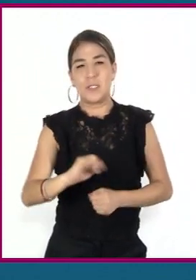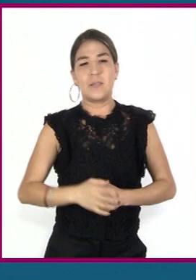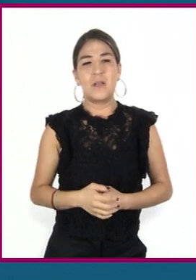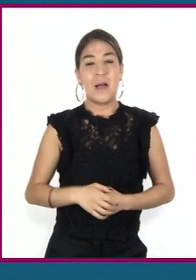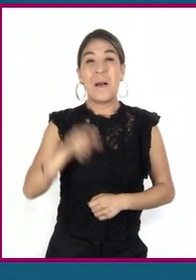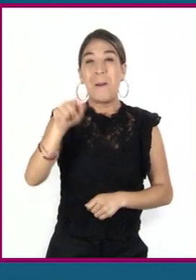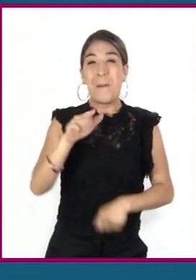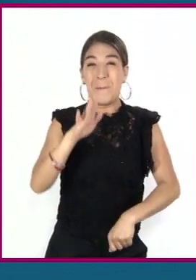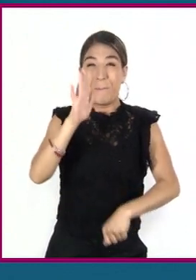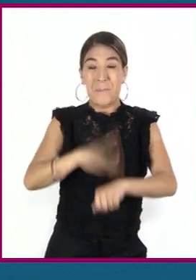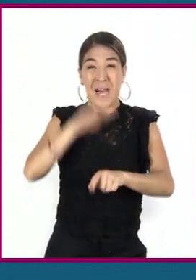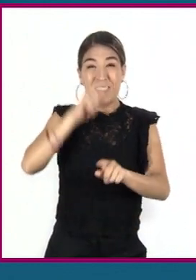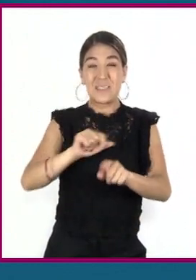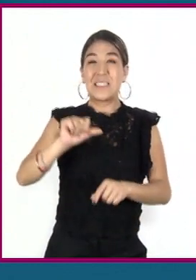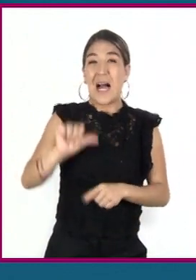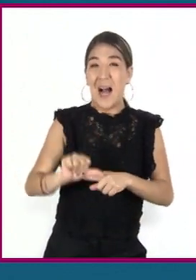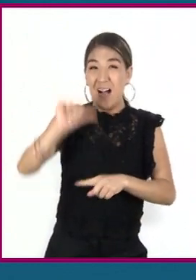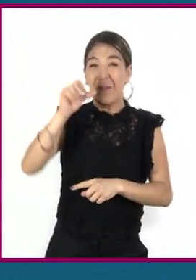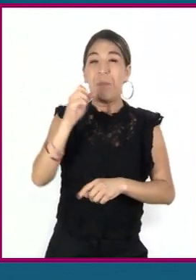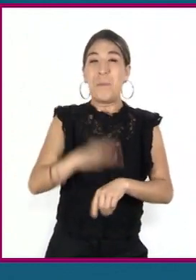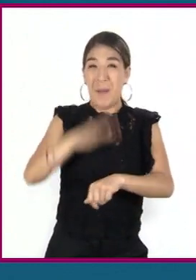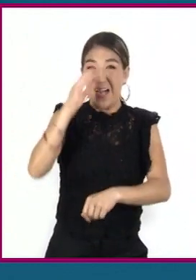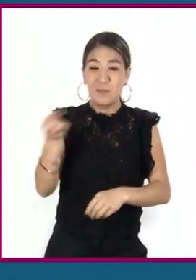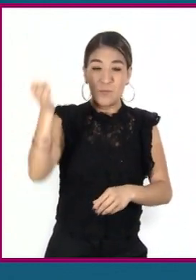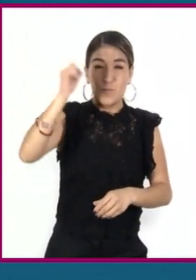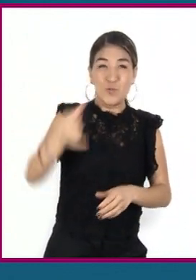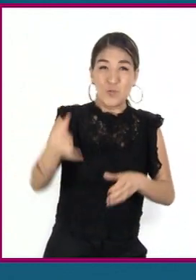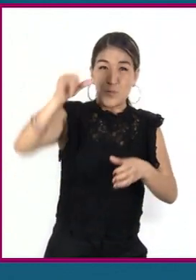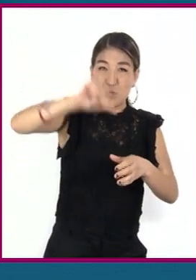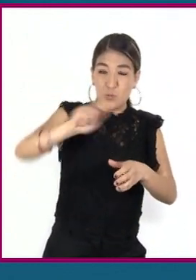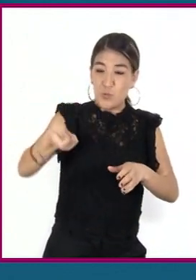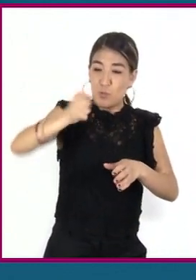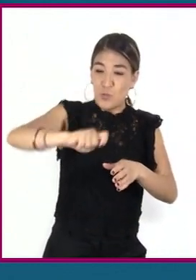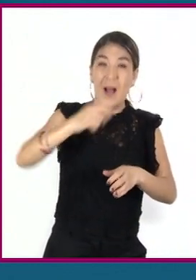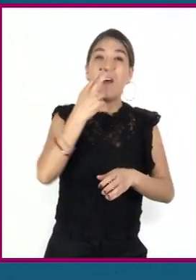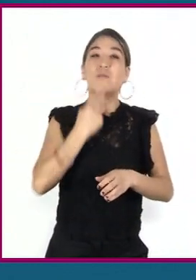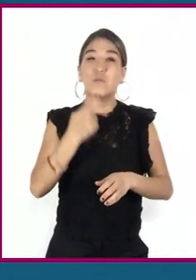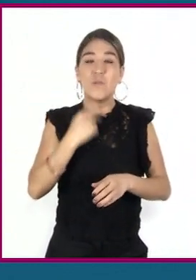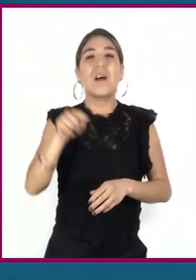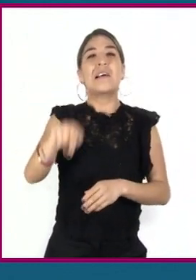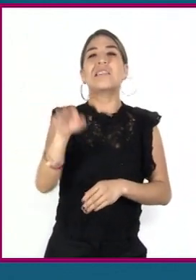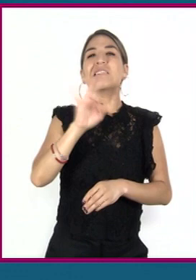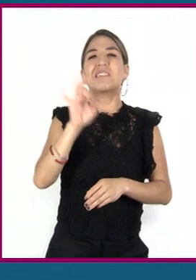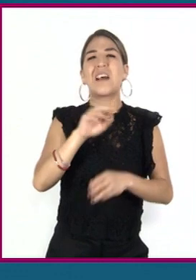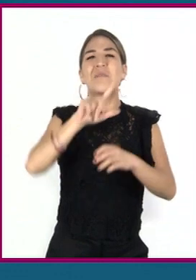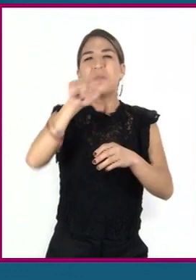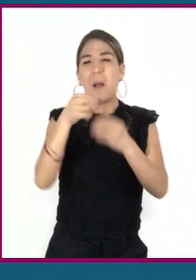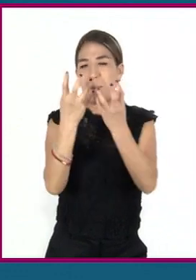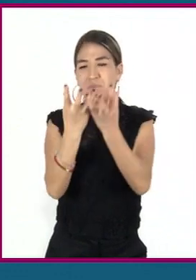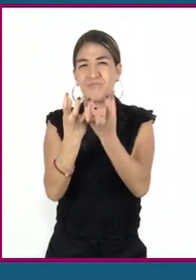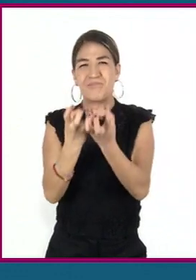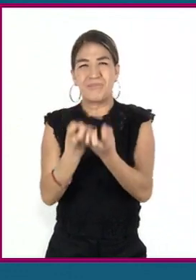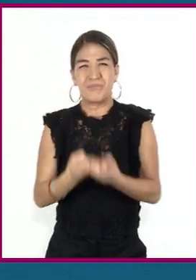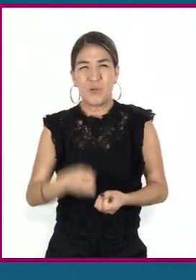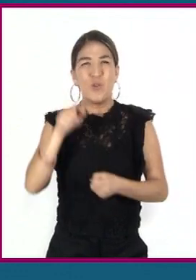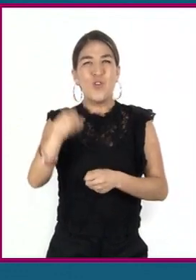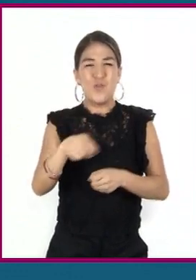alta concentración de azúcar hace que no sobrevivan los microorganismos que pudieran pudrir la fruta.